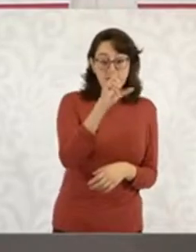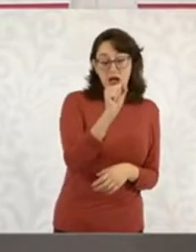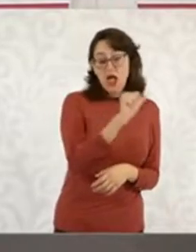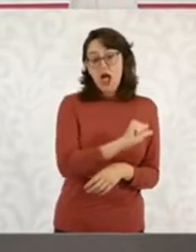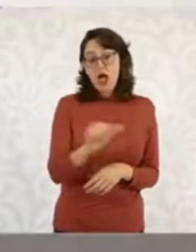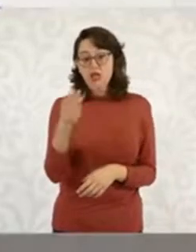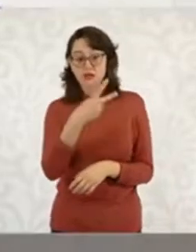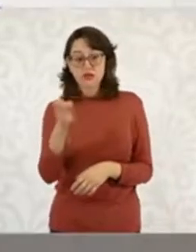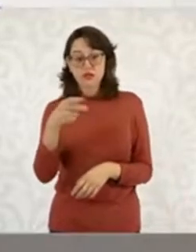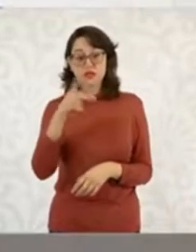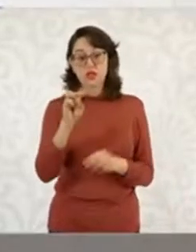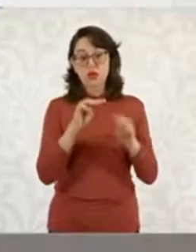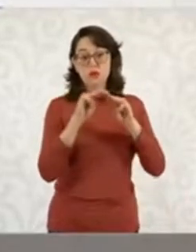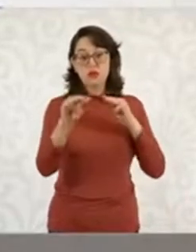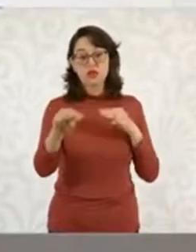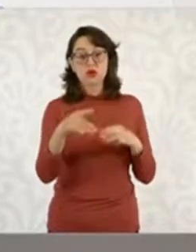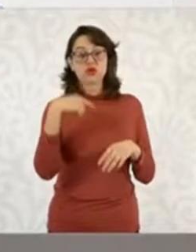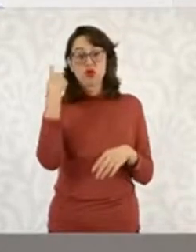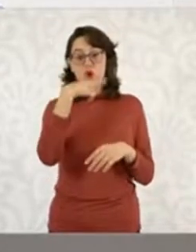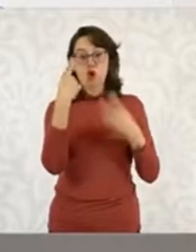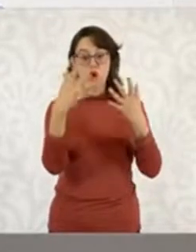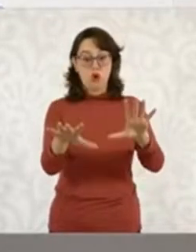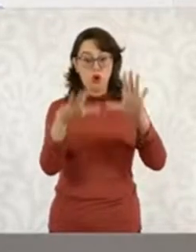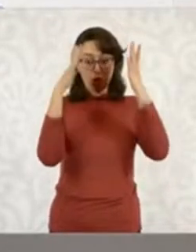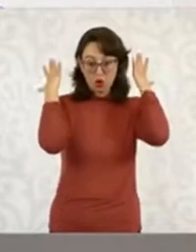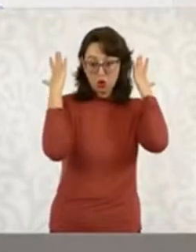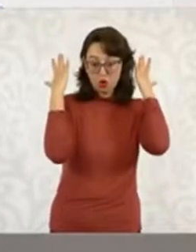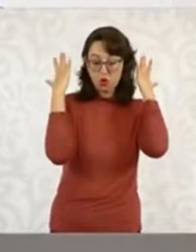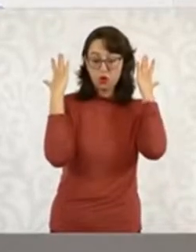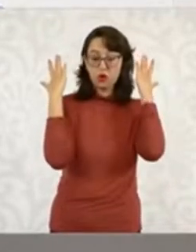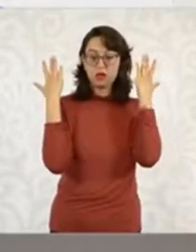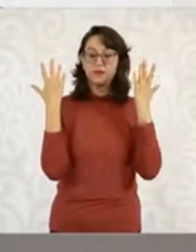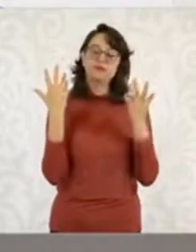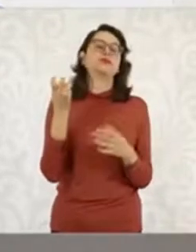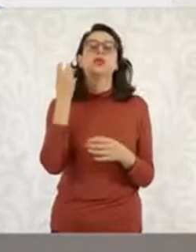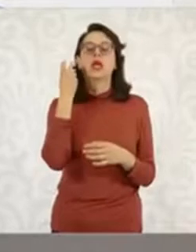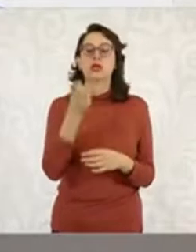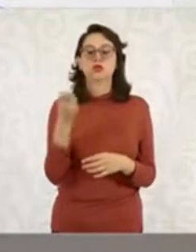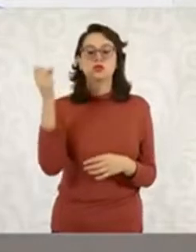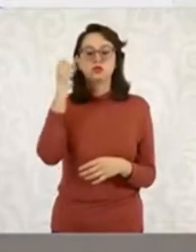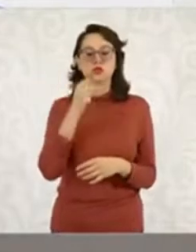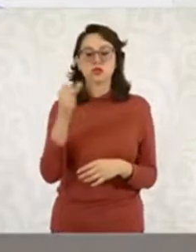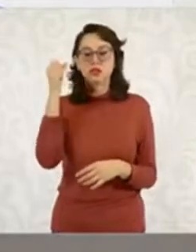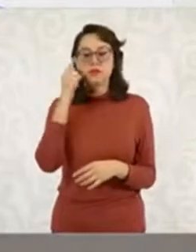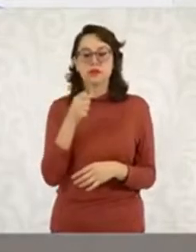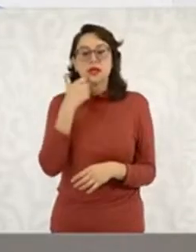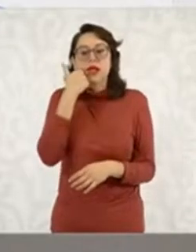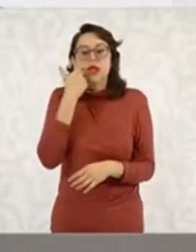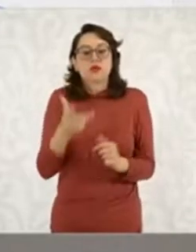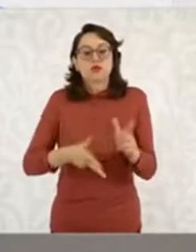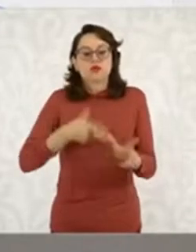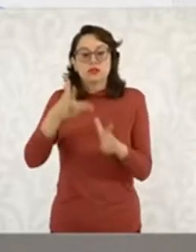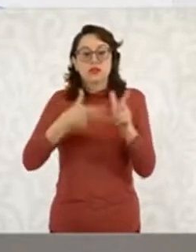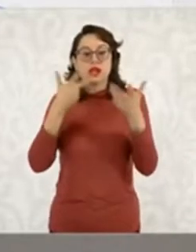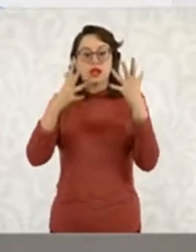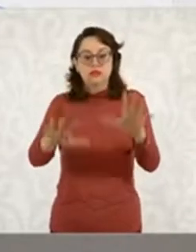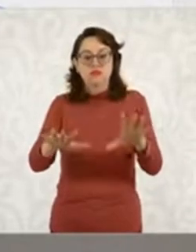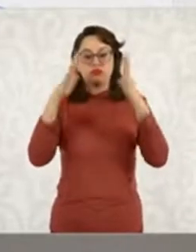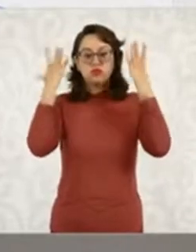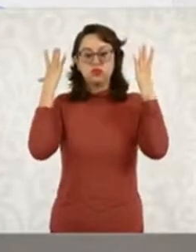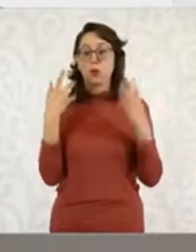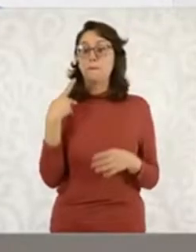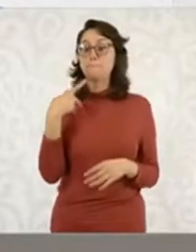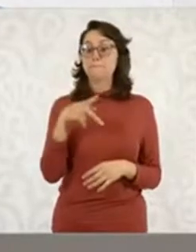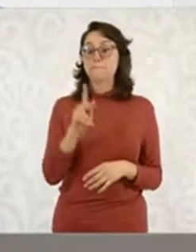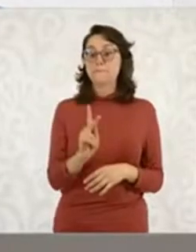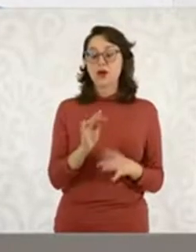200 kilómetros por hora. Esto, lo de las velocidades, siempre nos gusta mucho un tren que va rápido, pero lo importante son los tiempos que nos hacen